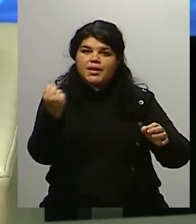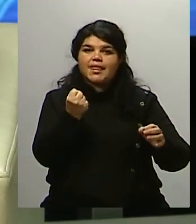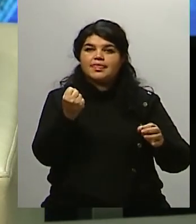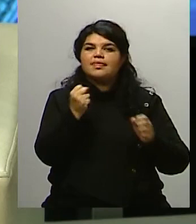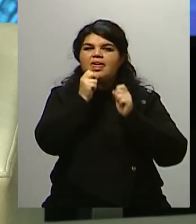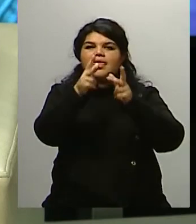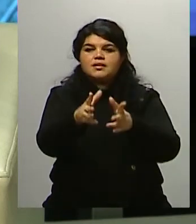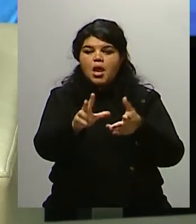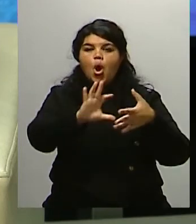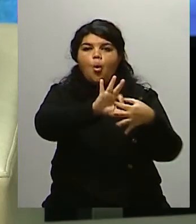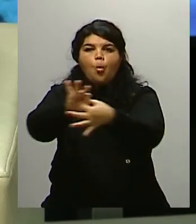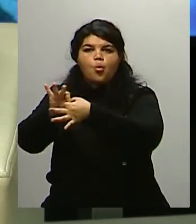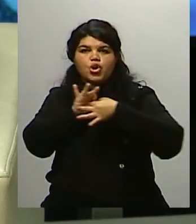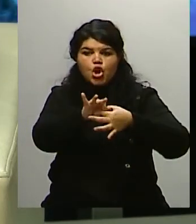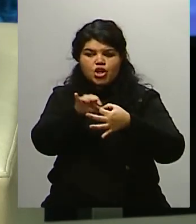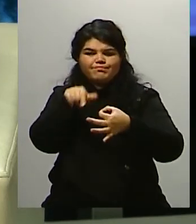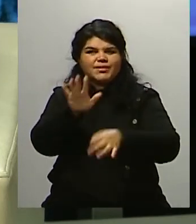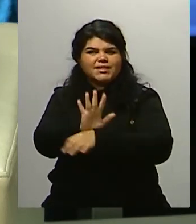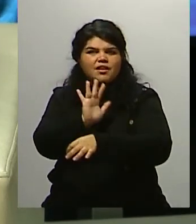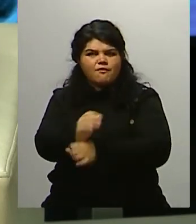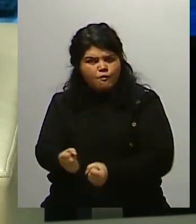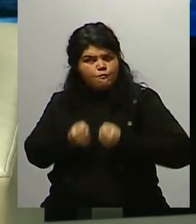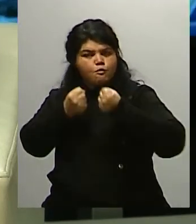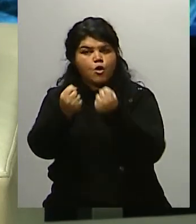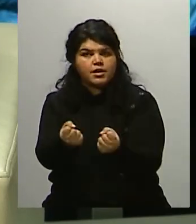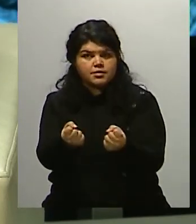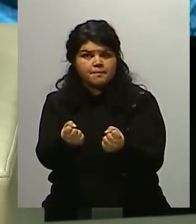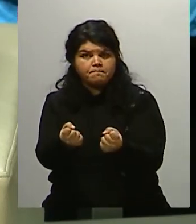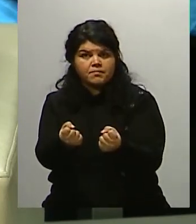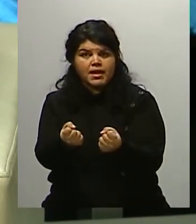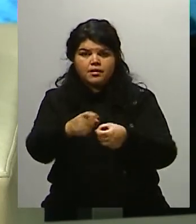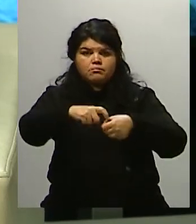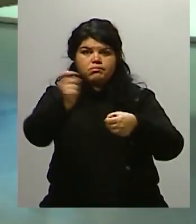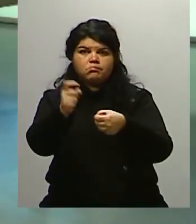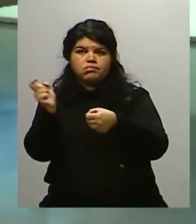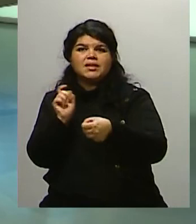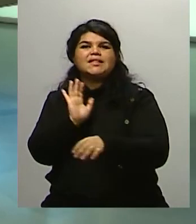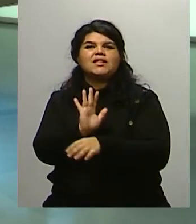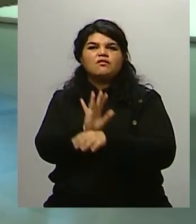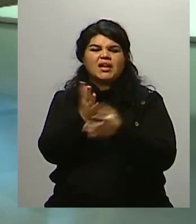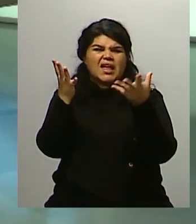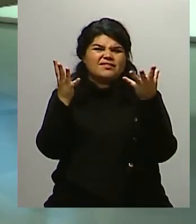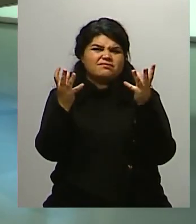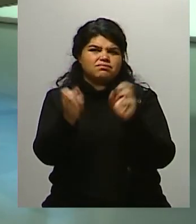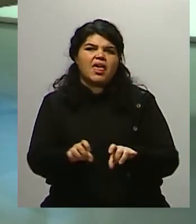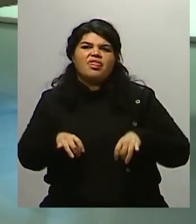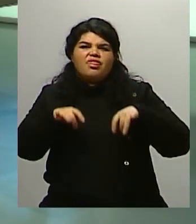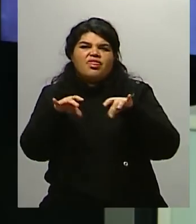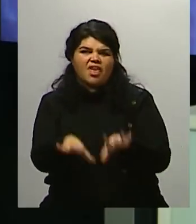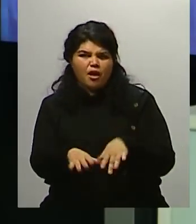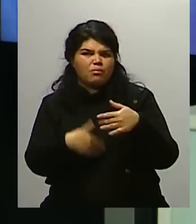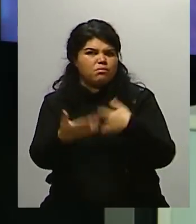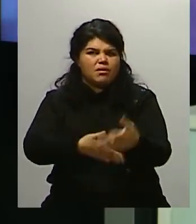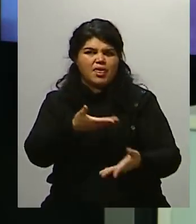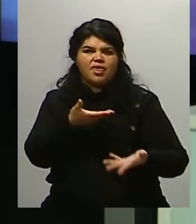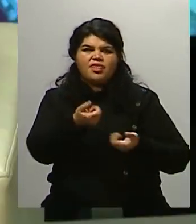no tienen el ímpetu y la personalidad para reclamar los derechos por sí solos. ¿Por qué? Porque tienen miedo a que los despidan. Sí. Entonces, la